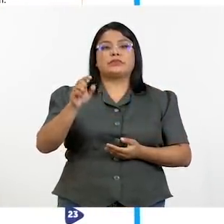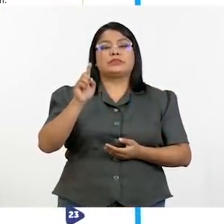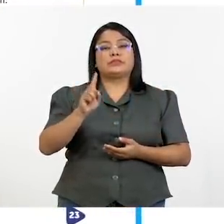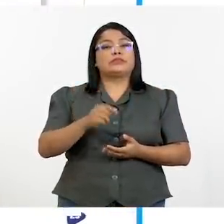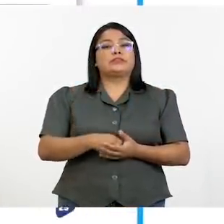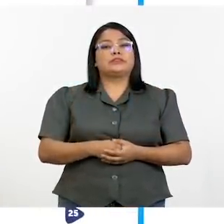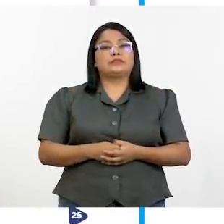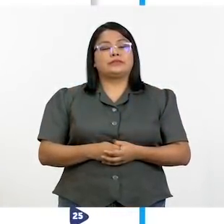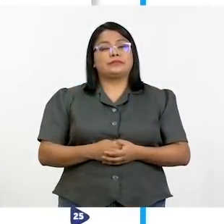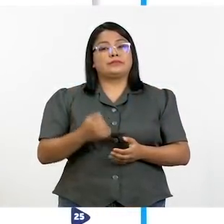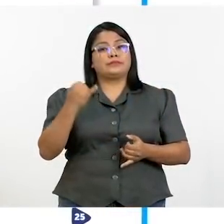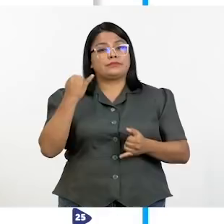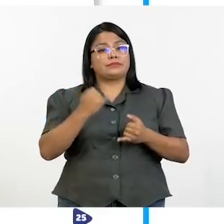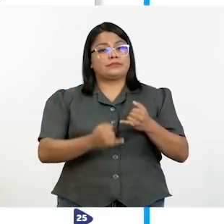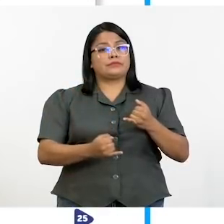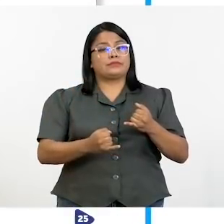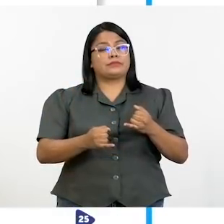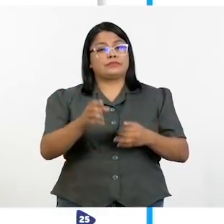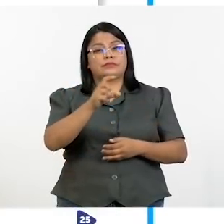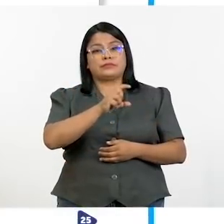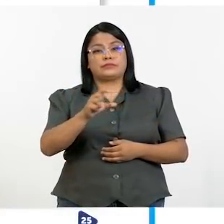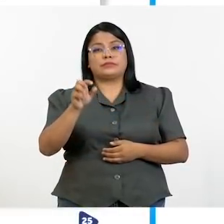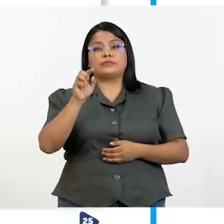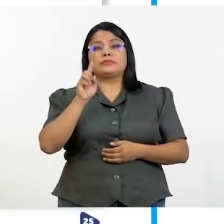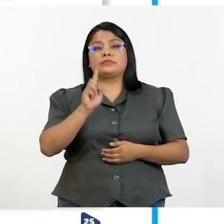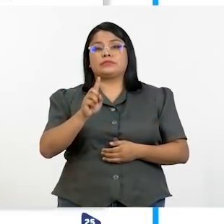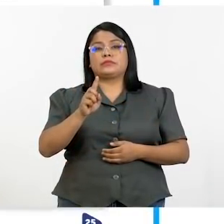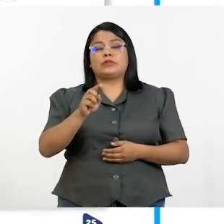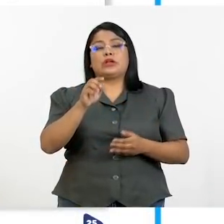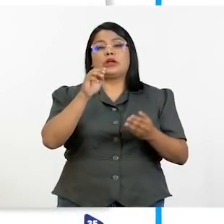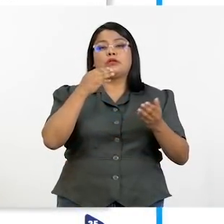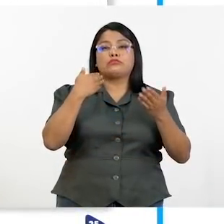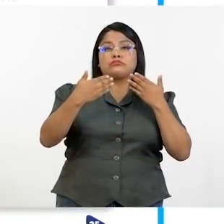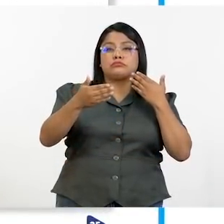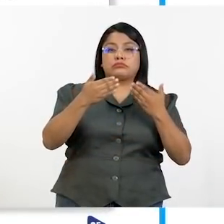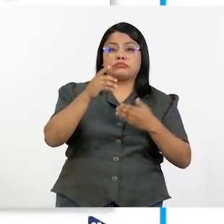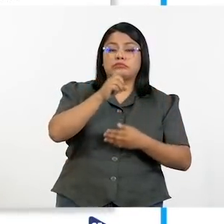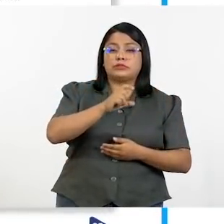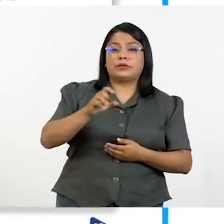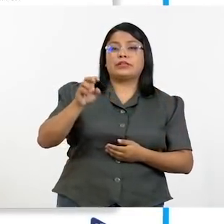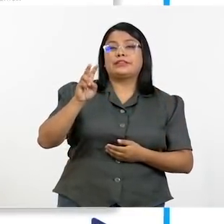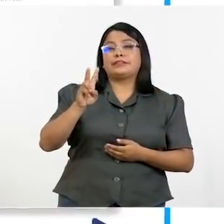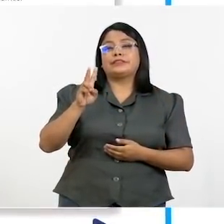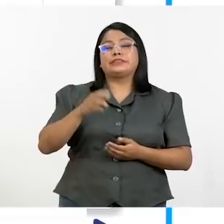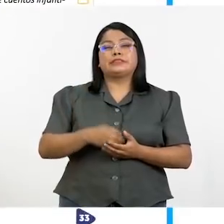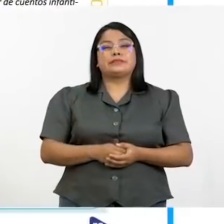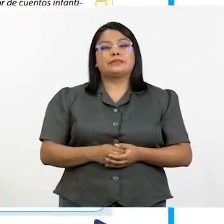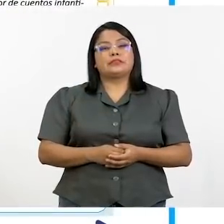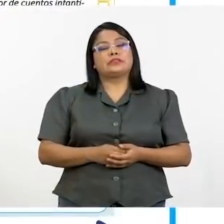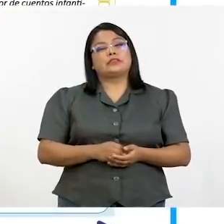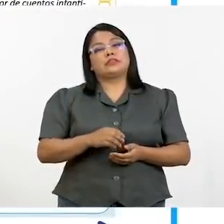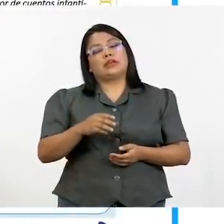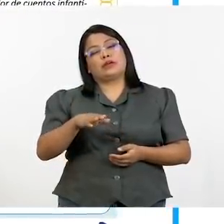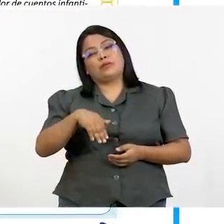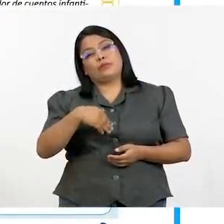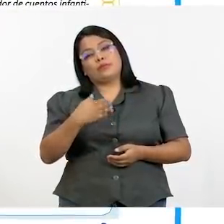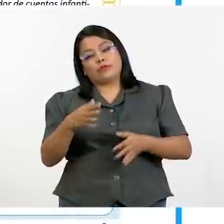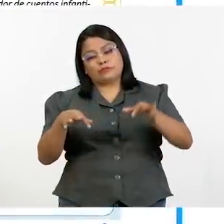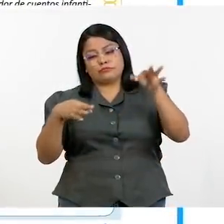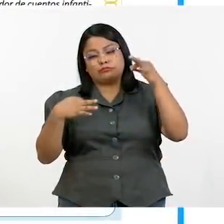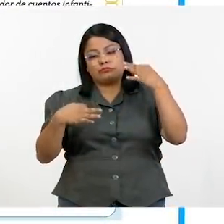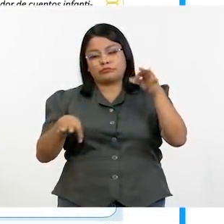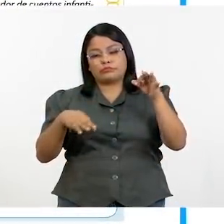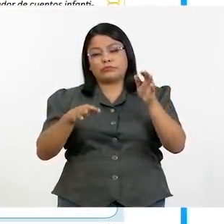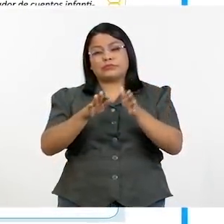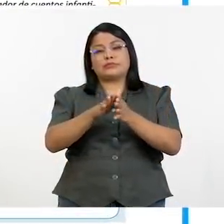semana 1. Al término de la semana 1, se encuentran las orientaciones para la semana 2, seguidas de las